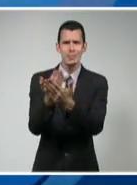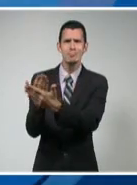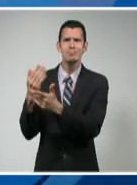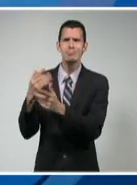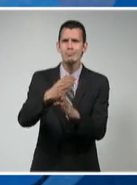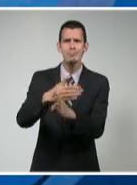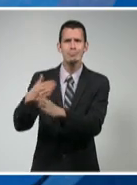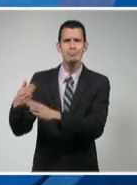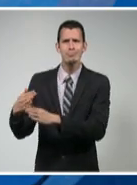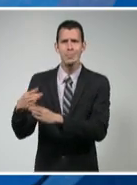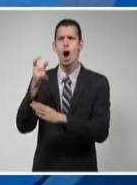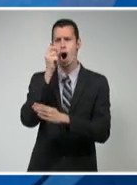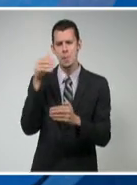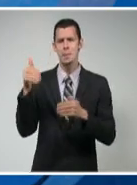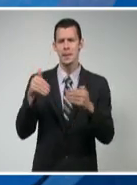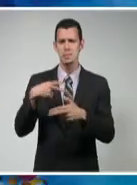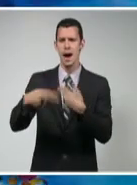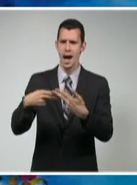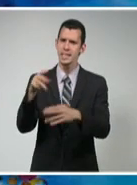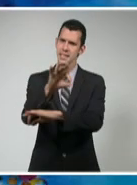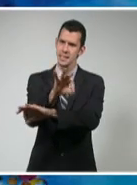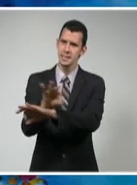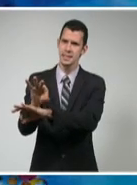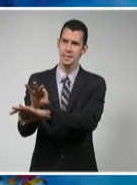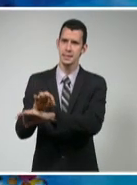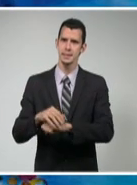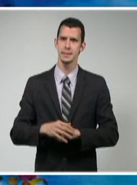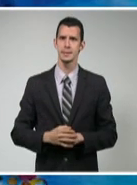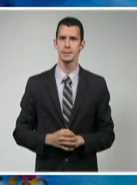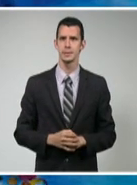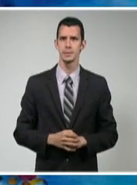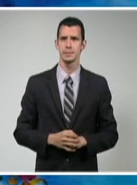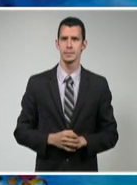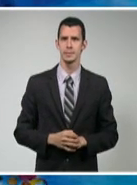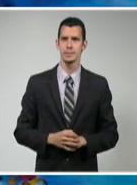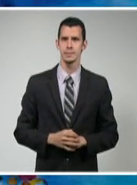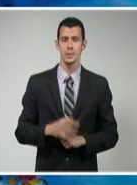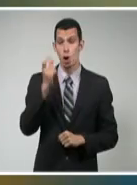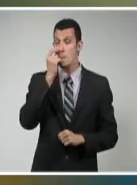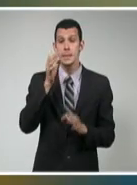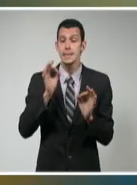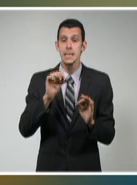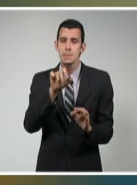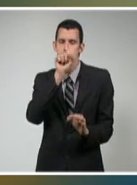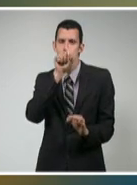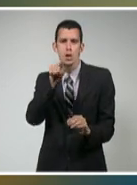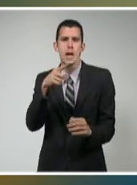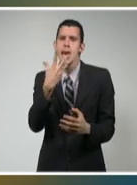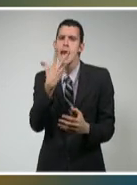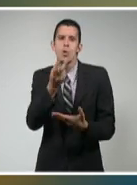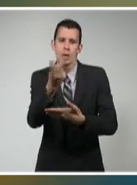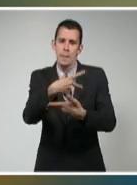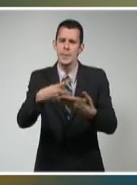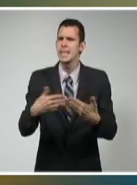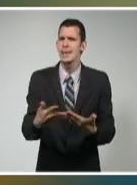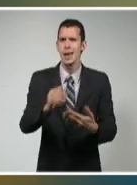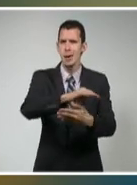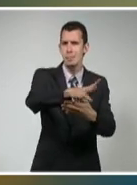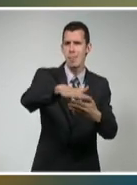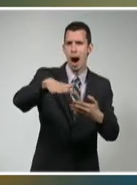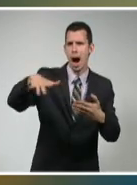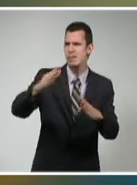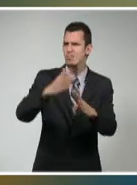algo que identifica su trabajo, es la afiliación casi obsesiva por el mar, aunque su obra también recurre, tanto en lo formal como en lo